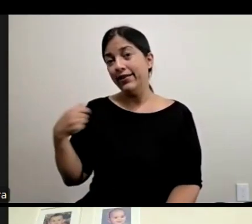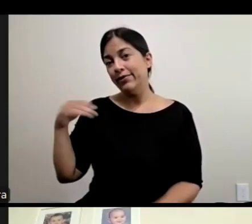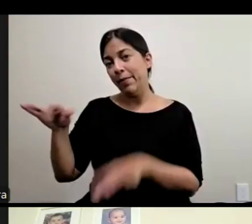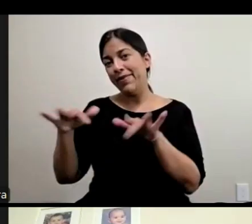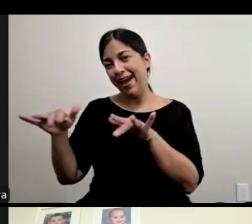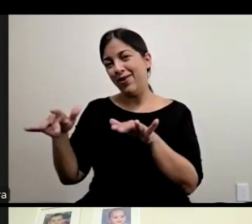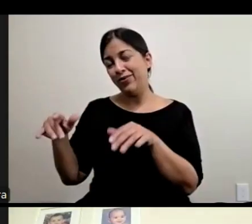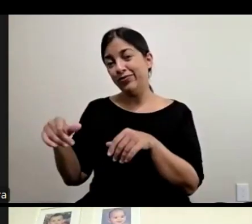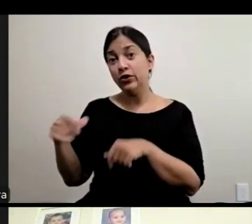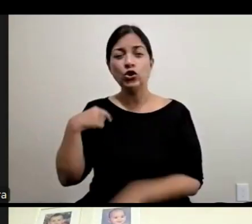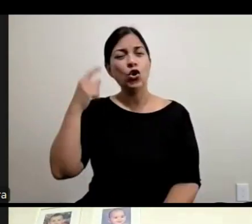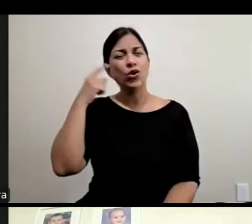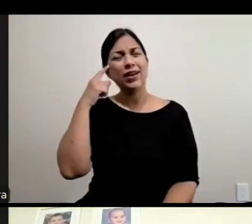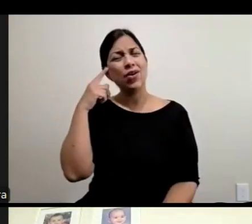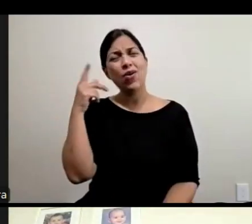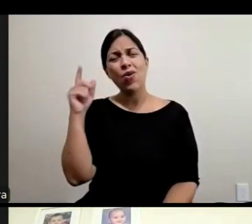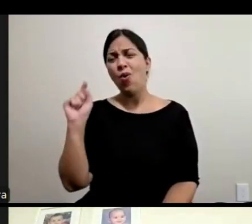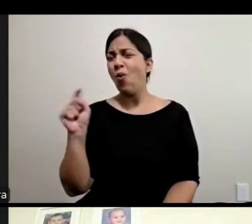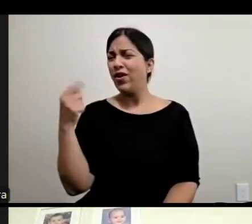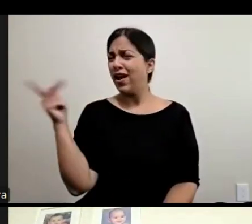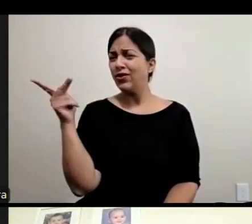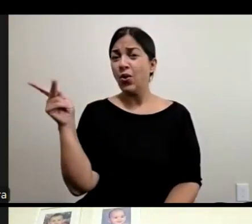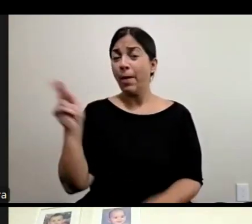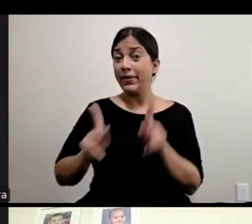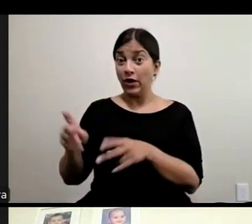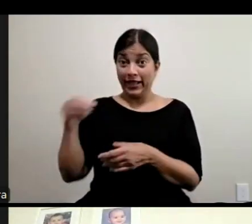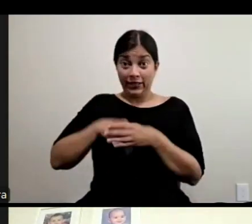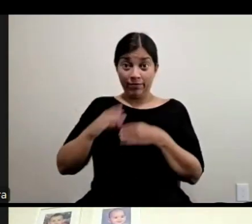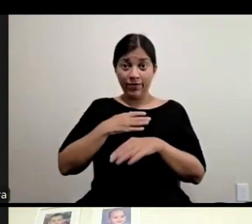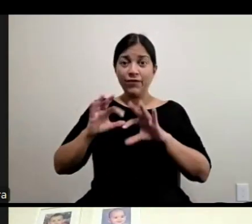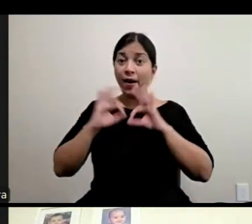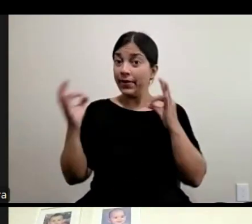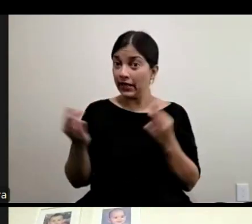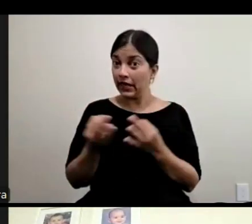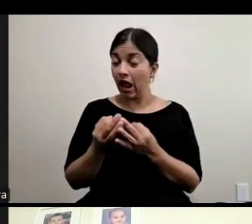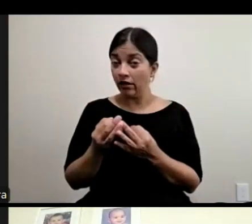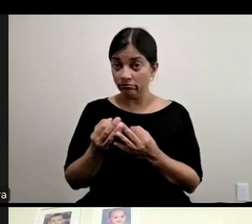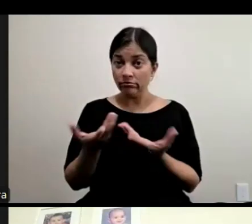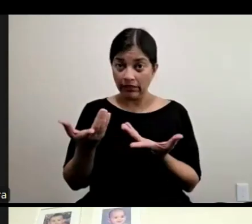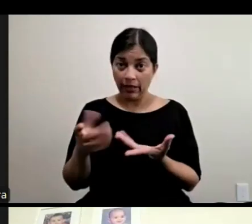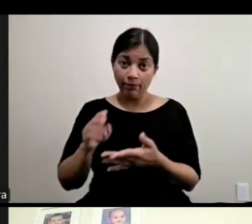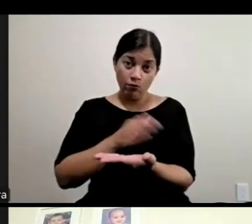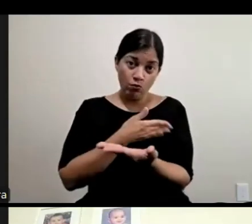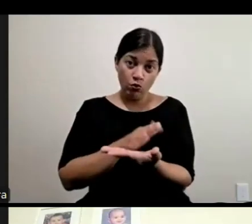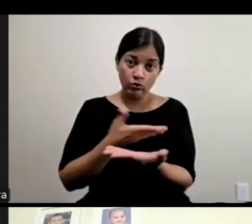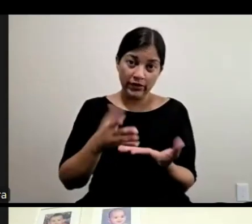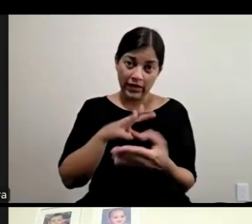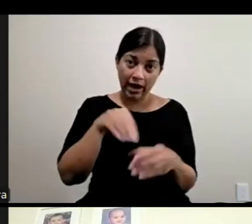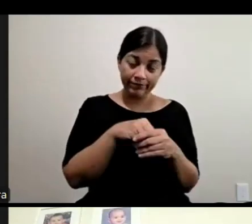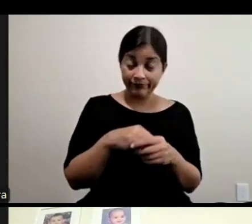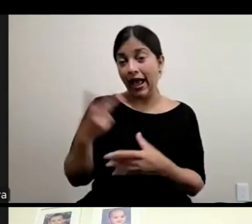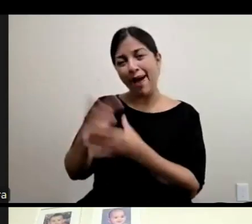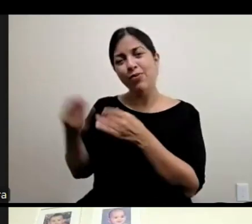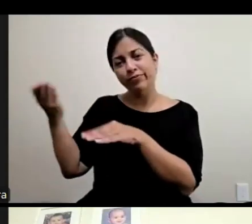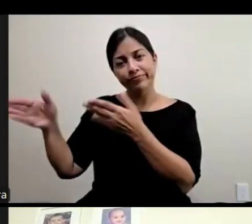únicas dos personas dentro de mi familia que son o eran músicos, ¿no? Porque fallecieron ambos.